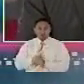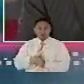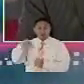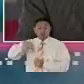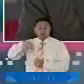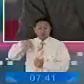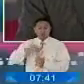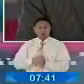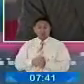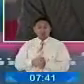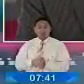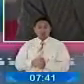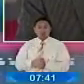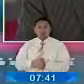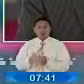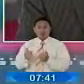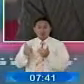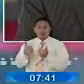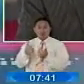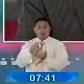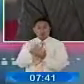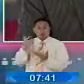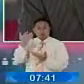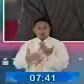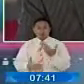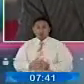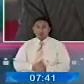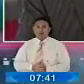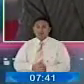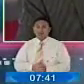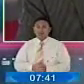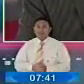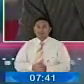necesita la ciudadanía saber. Un buen fin de semana, ministro.